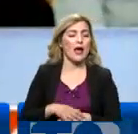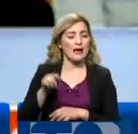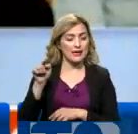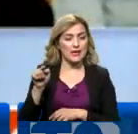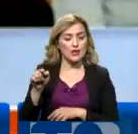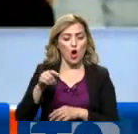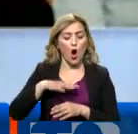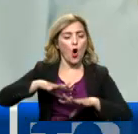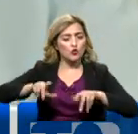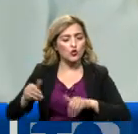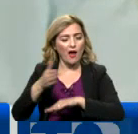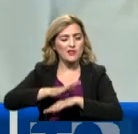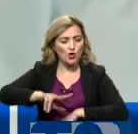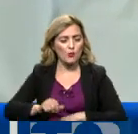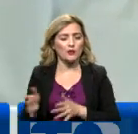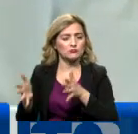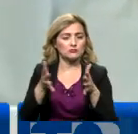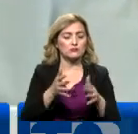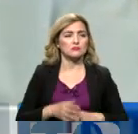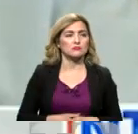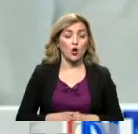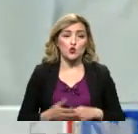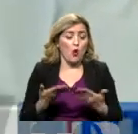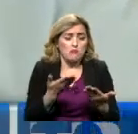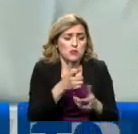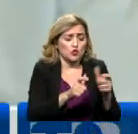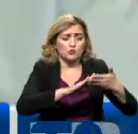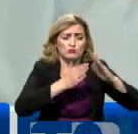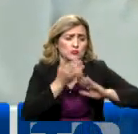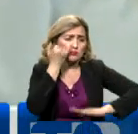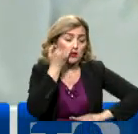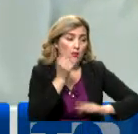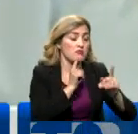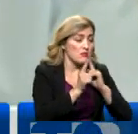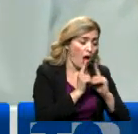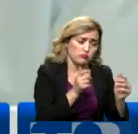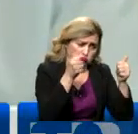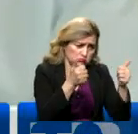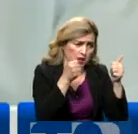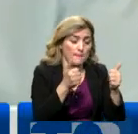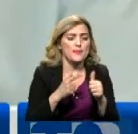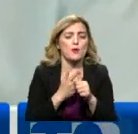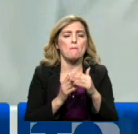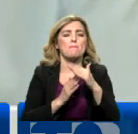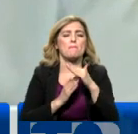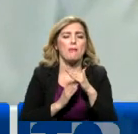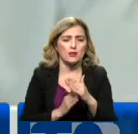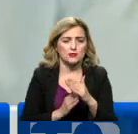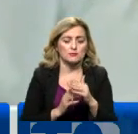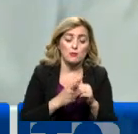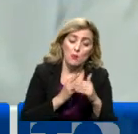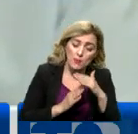volvió a insistir en el diálogo. Yo les he manifestado, sí, diálogo, pero primero paz. Primero que los ciudadanos estén en